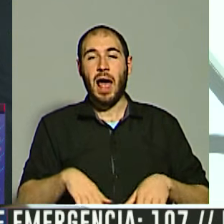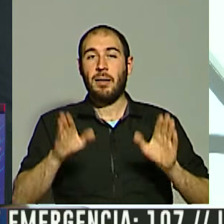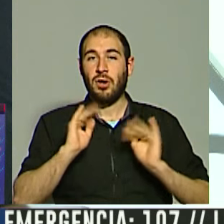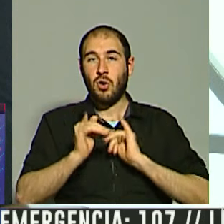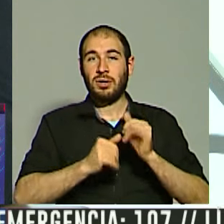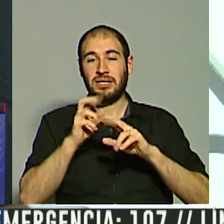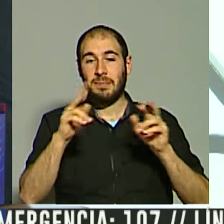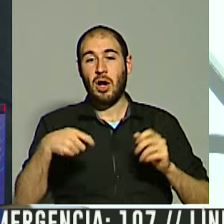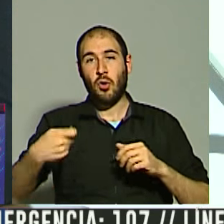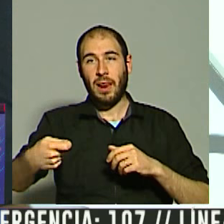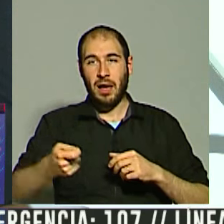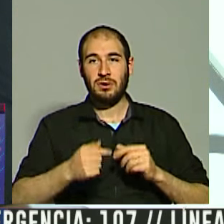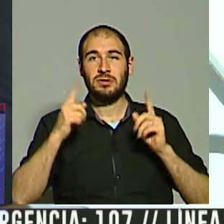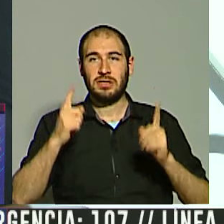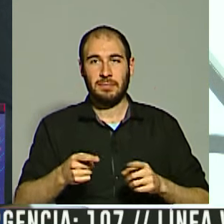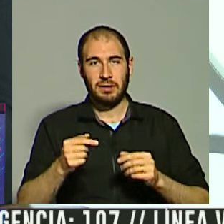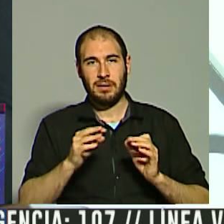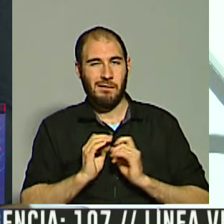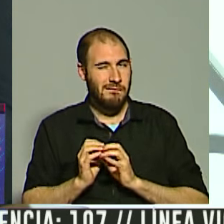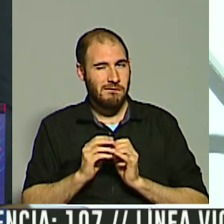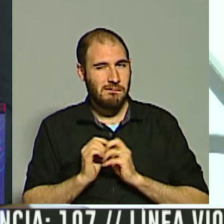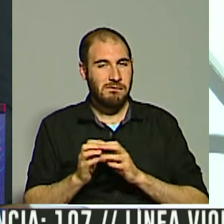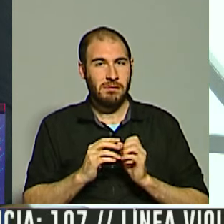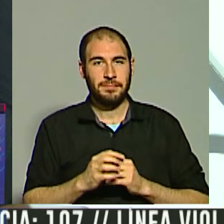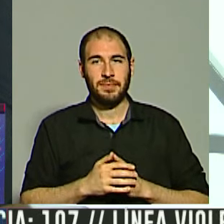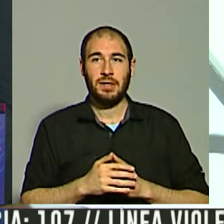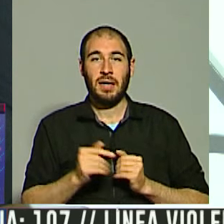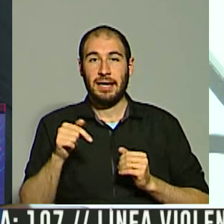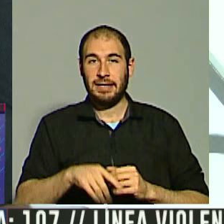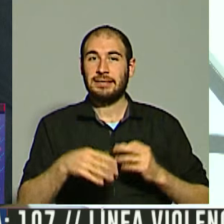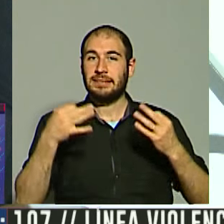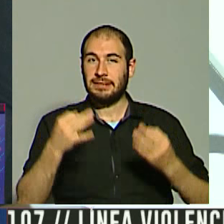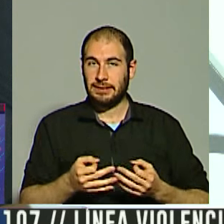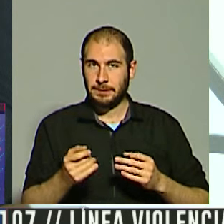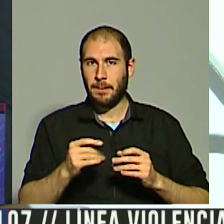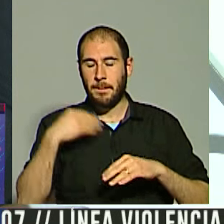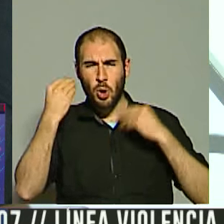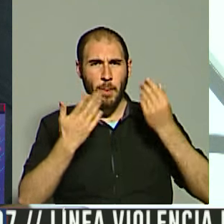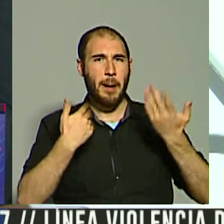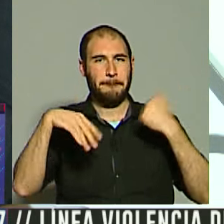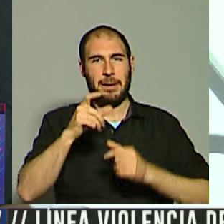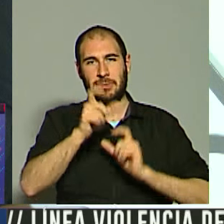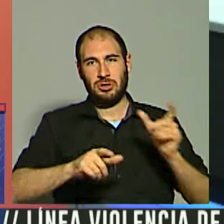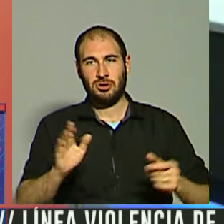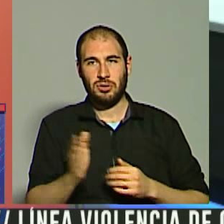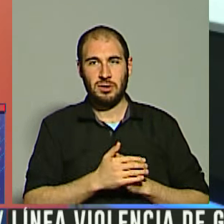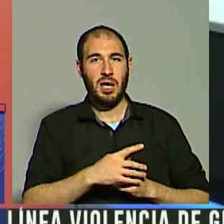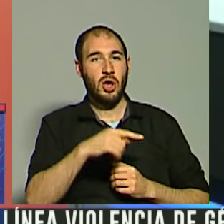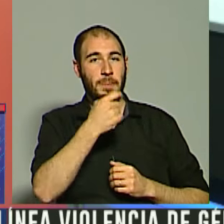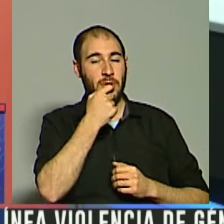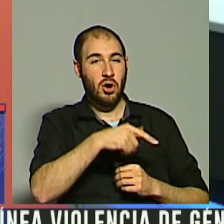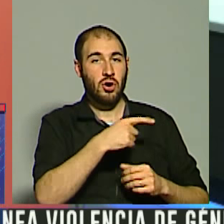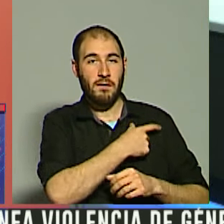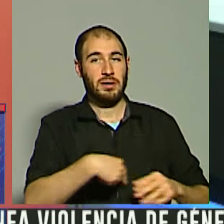del tema de jubilaciones, que también es algo que anda dando vuelta y evidentemente podría llegar a generar mucha más preocupación en la población. Bueno, hoy por ejemplo el